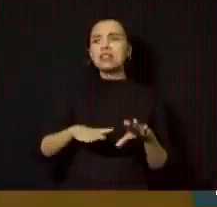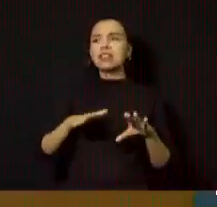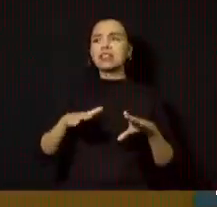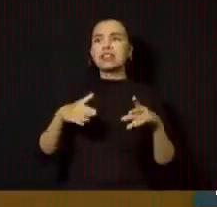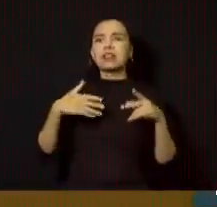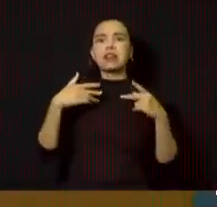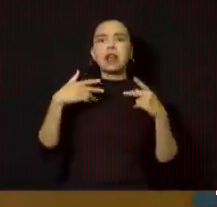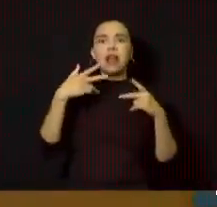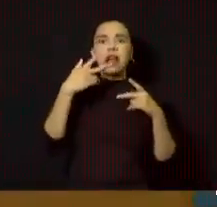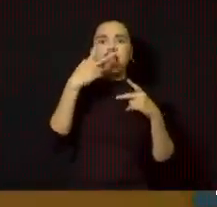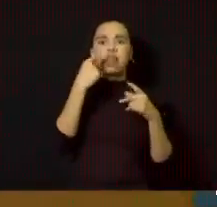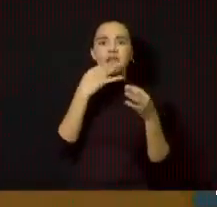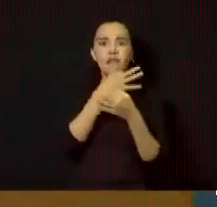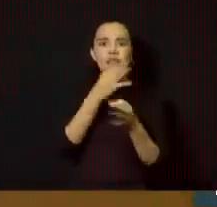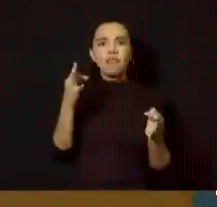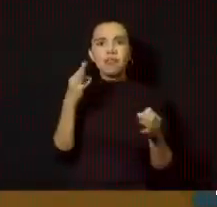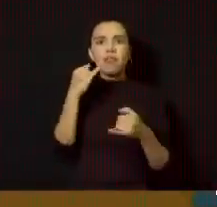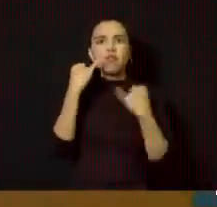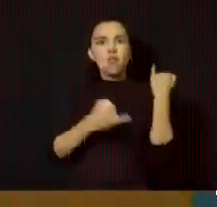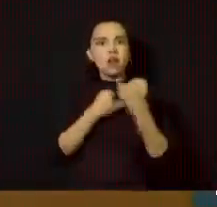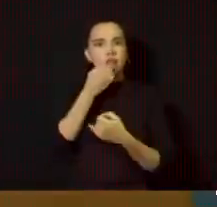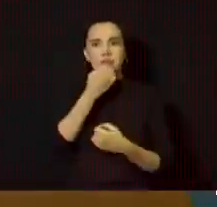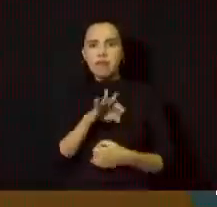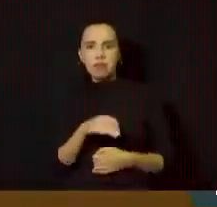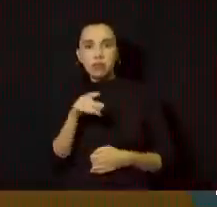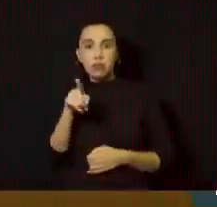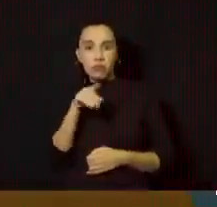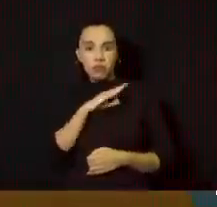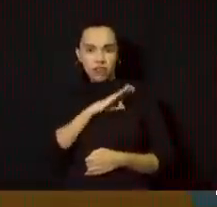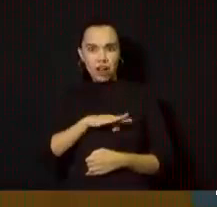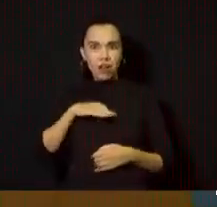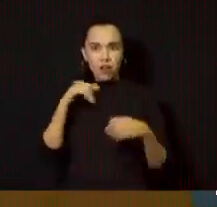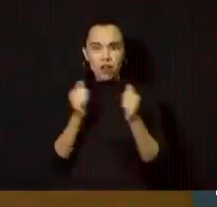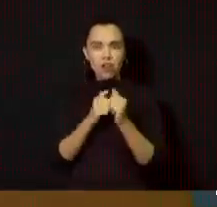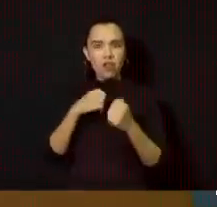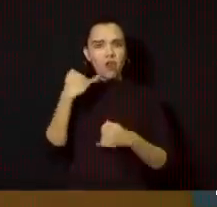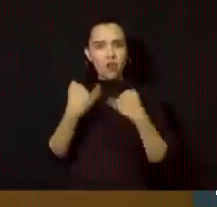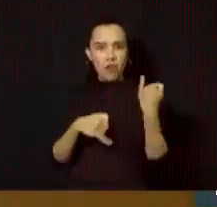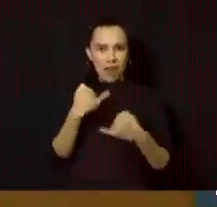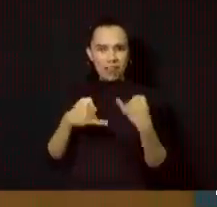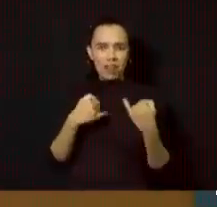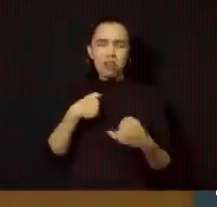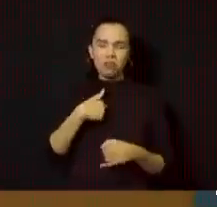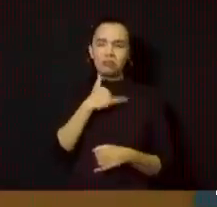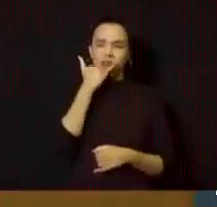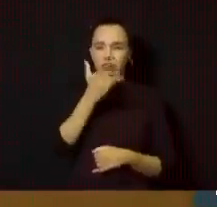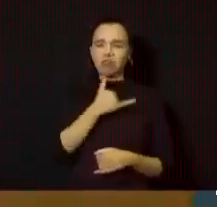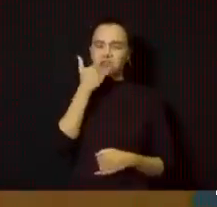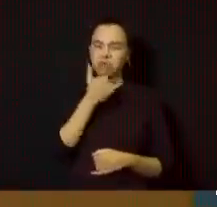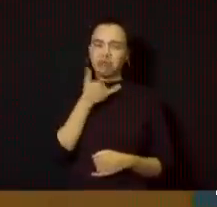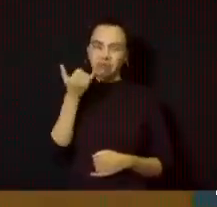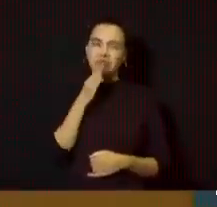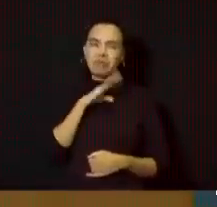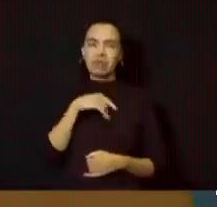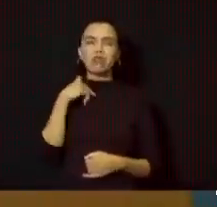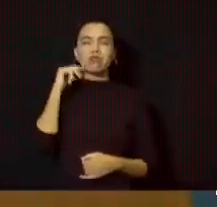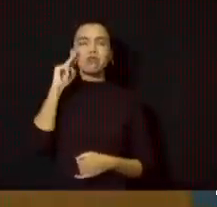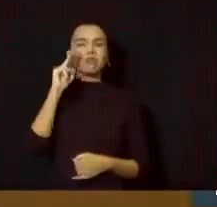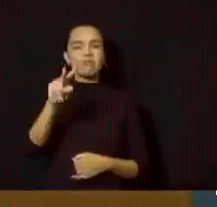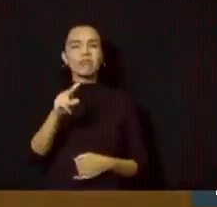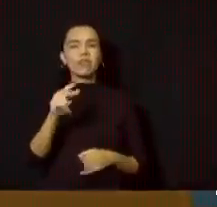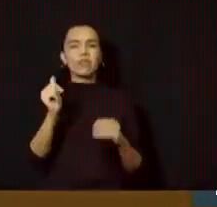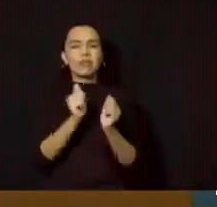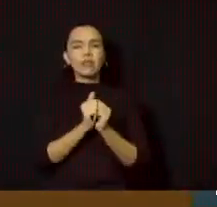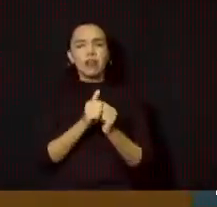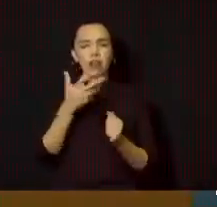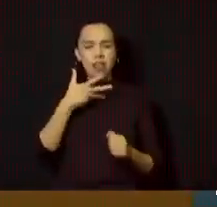ver y sientes que solamente con un juguete puedes ser feliz, y yo estaba también equivocado con eso, y veía que con lo que